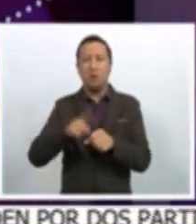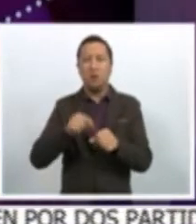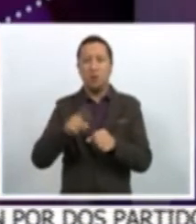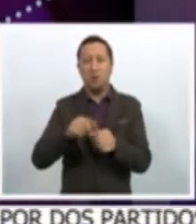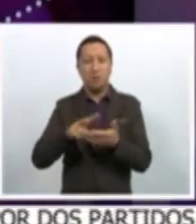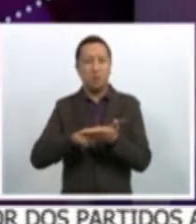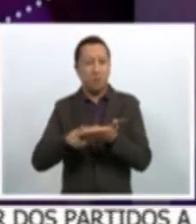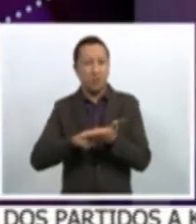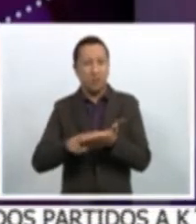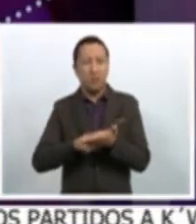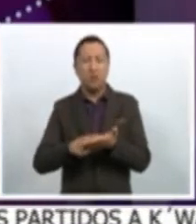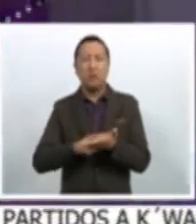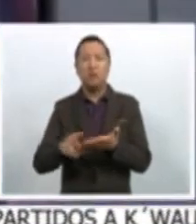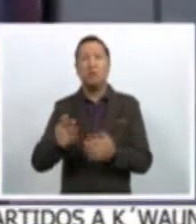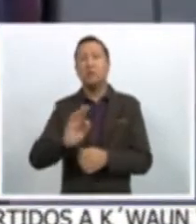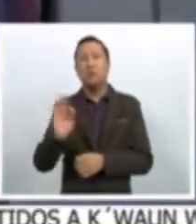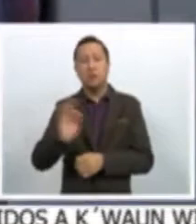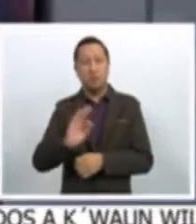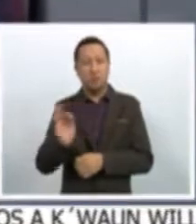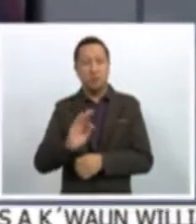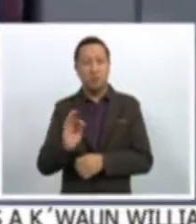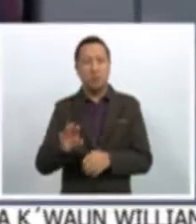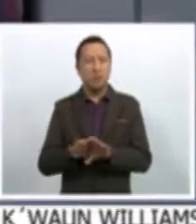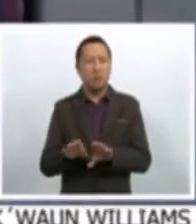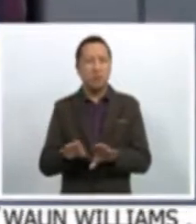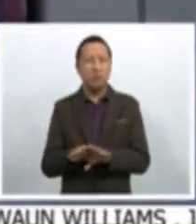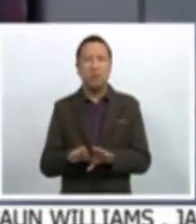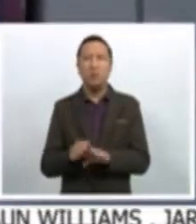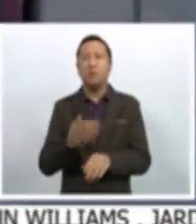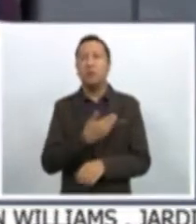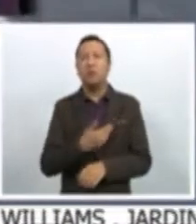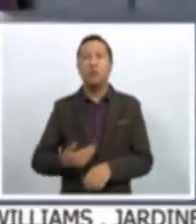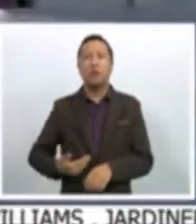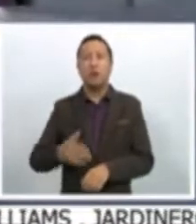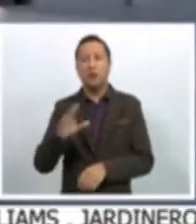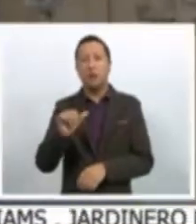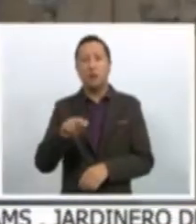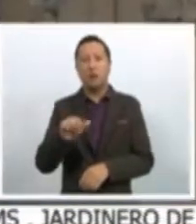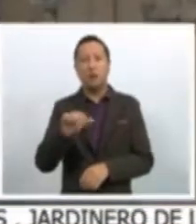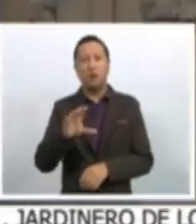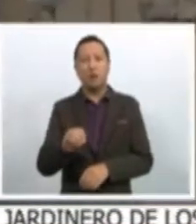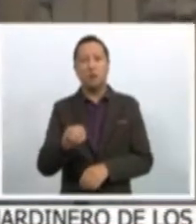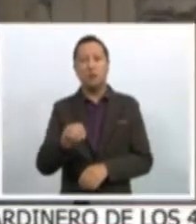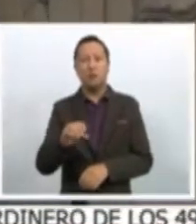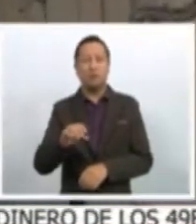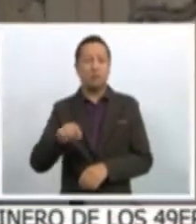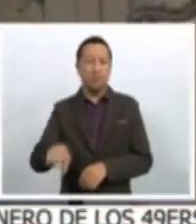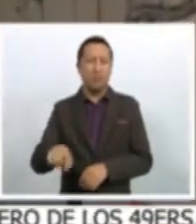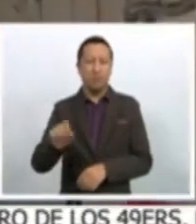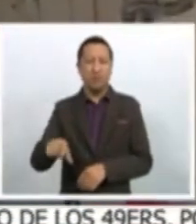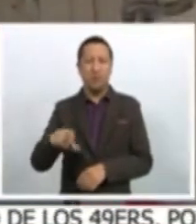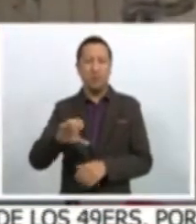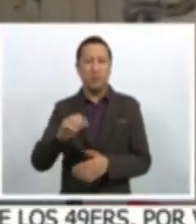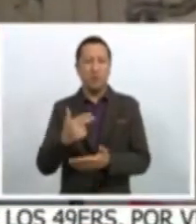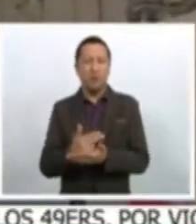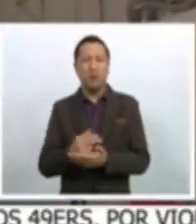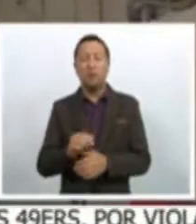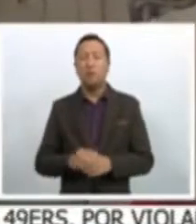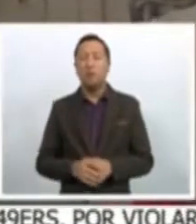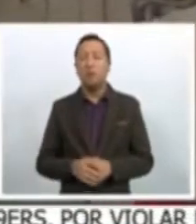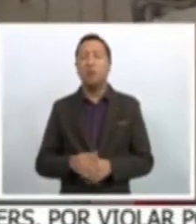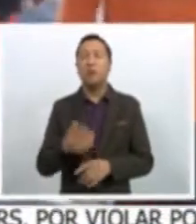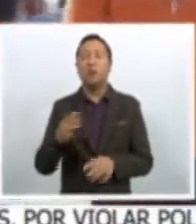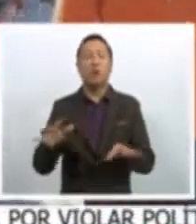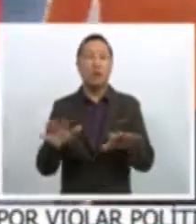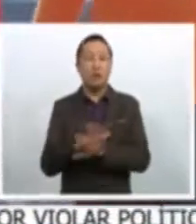verde epidemiológico nacional. El presidente de la Canaco Chetumal, Juan Jaime Minguer, señaló que el cambio pudiera revivir los